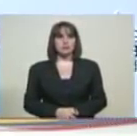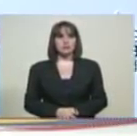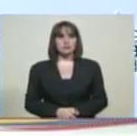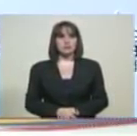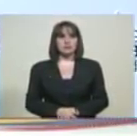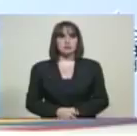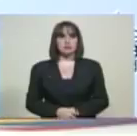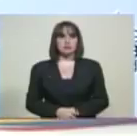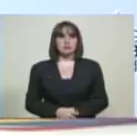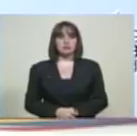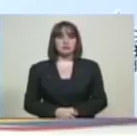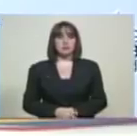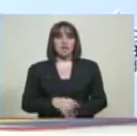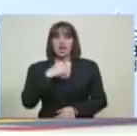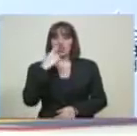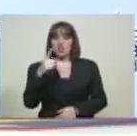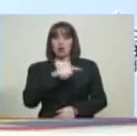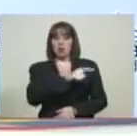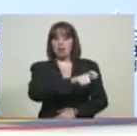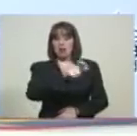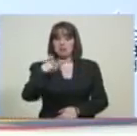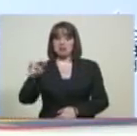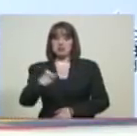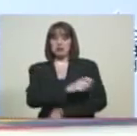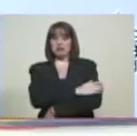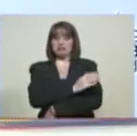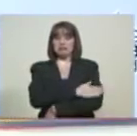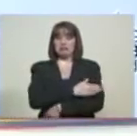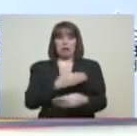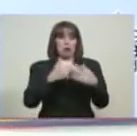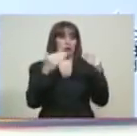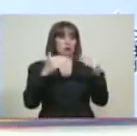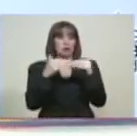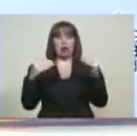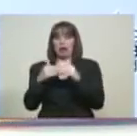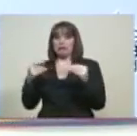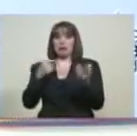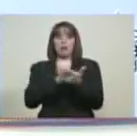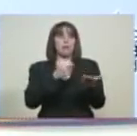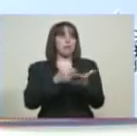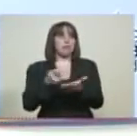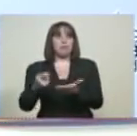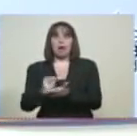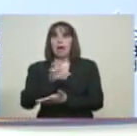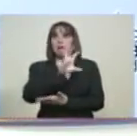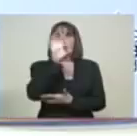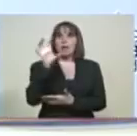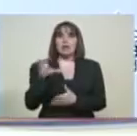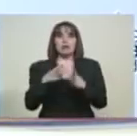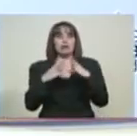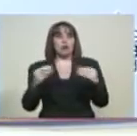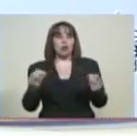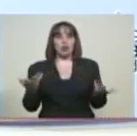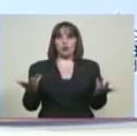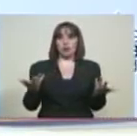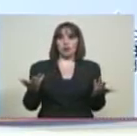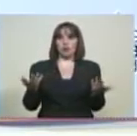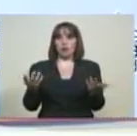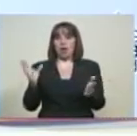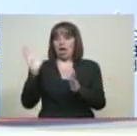cuando digo ellos los zombies han dolarizado todo el sistema de precios del país bandidos